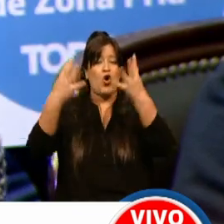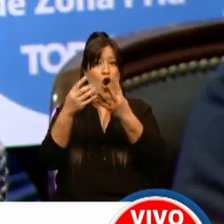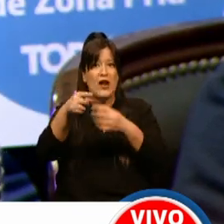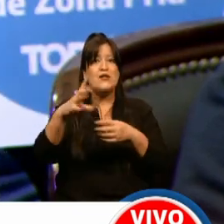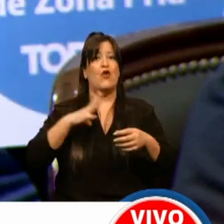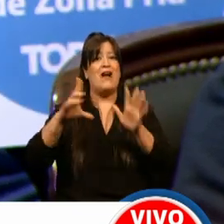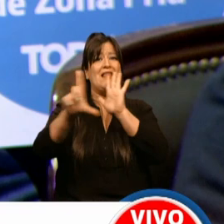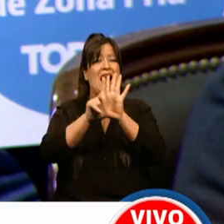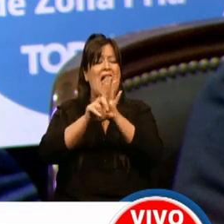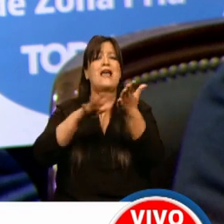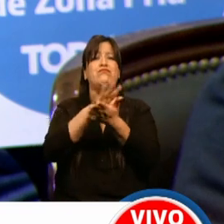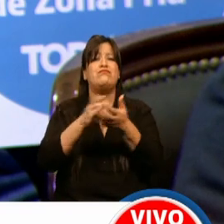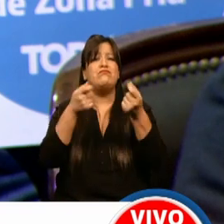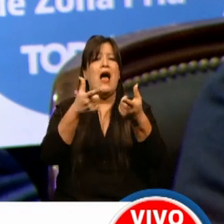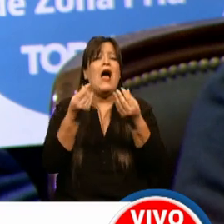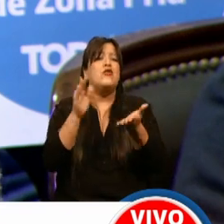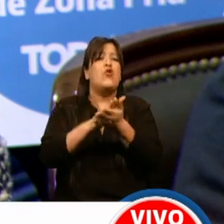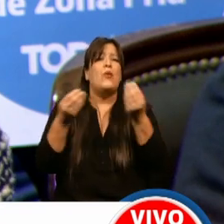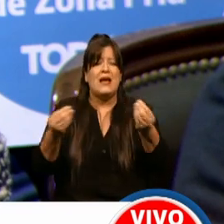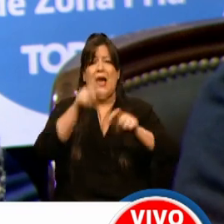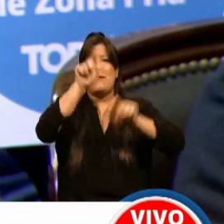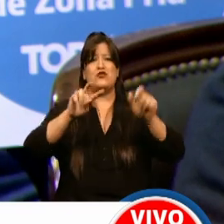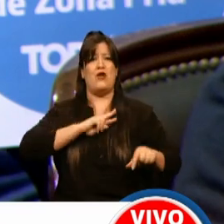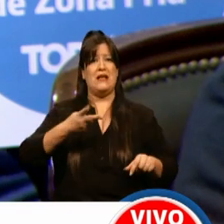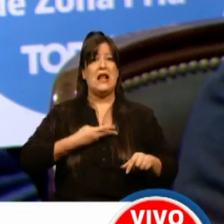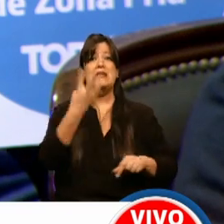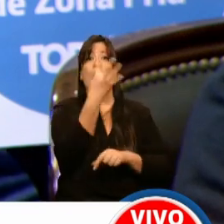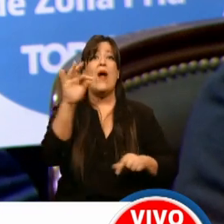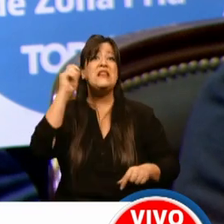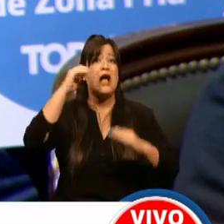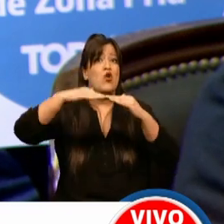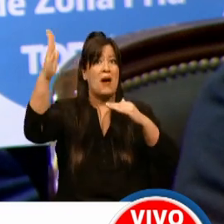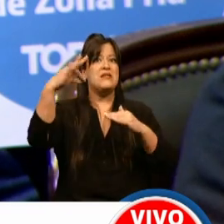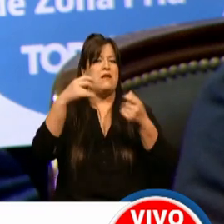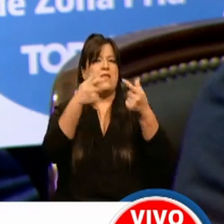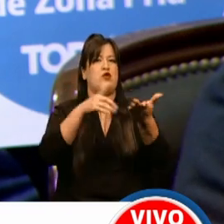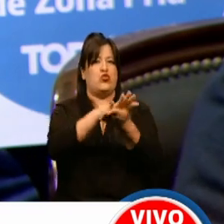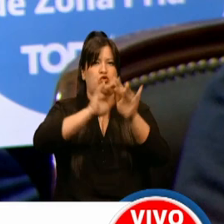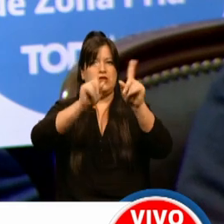la ley de reparación histórica para las personas trans de más de 40 años